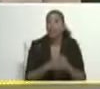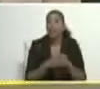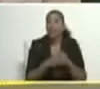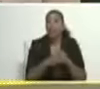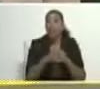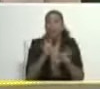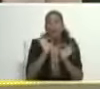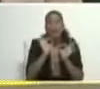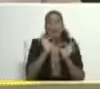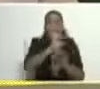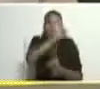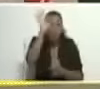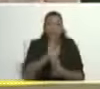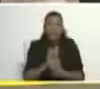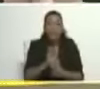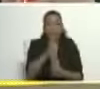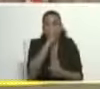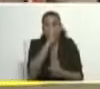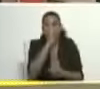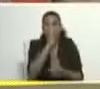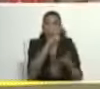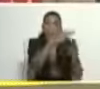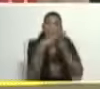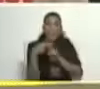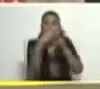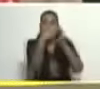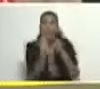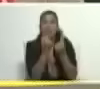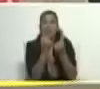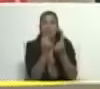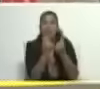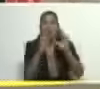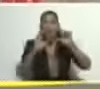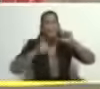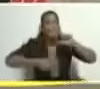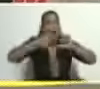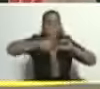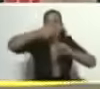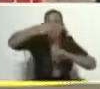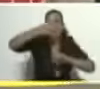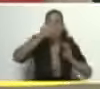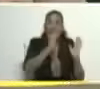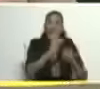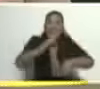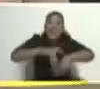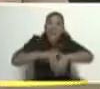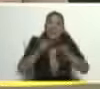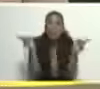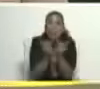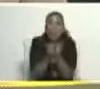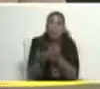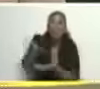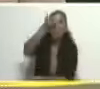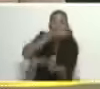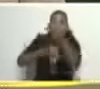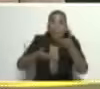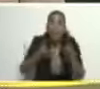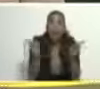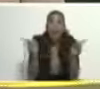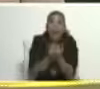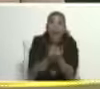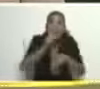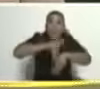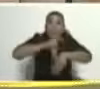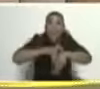los tasas de intereses de estos préstamos van a aumentar y el plazo de reembolso se va a reducir por